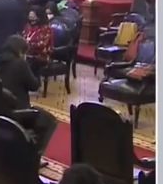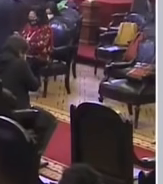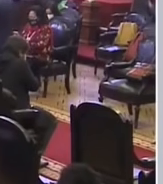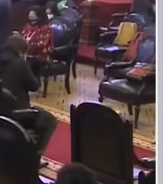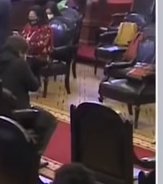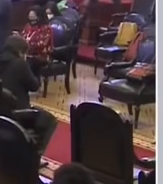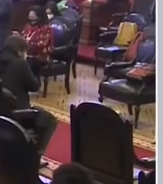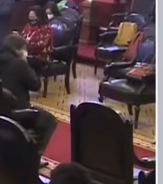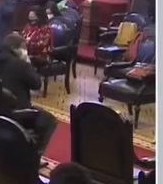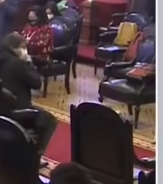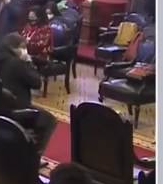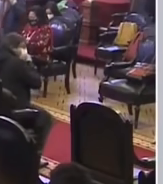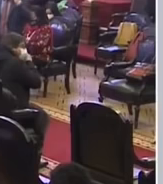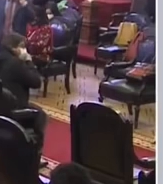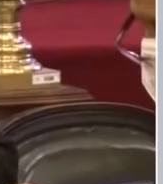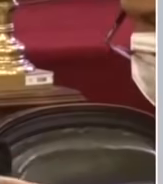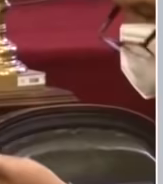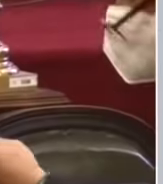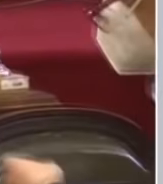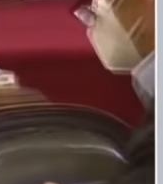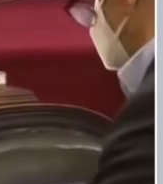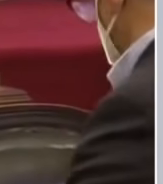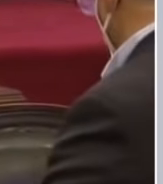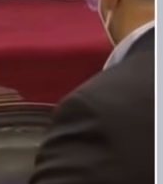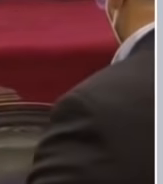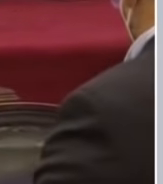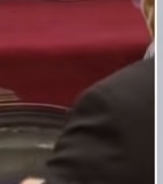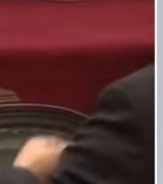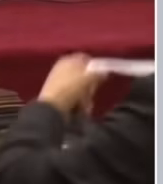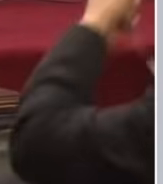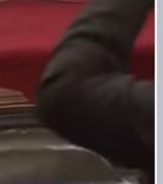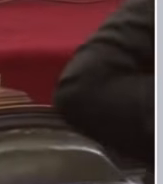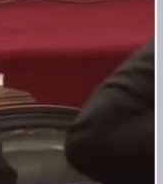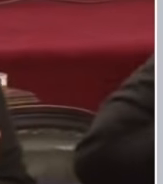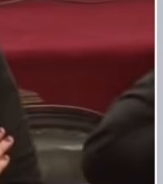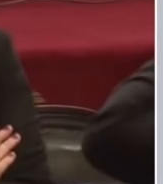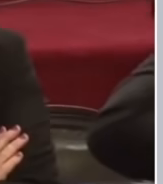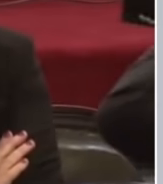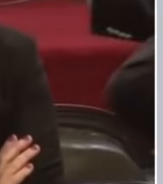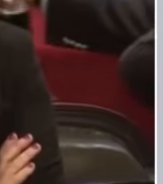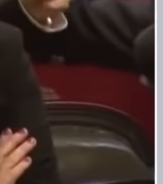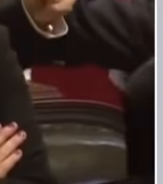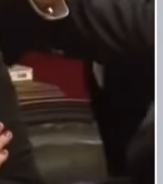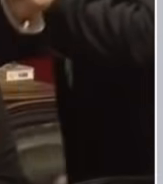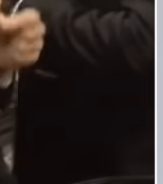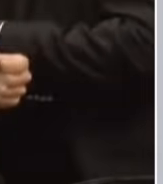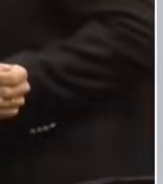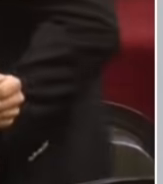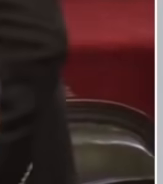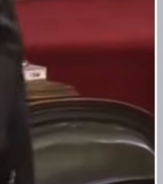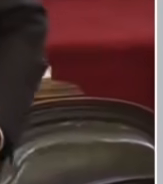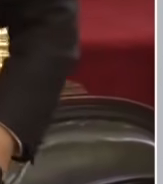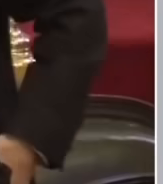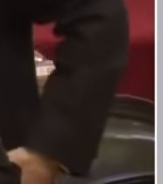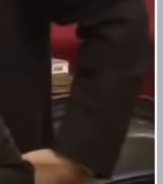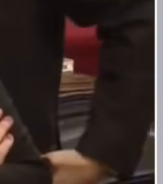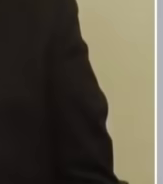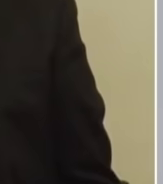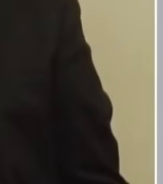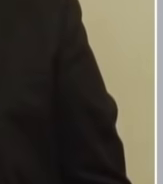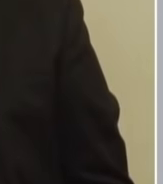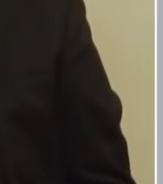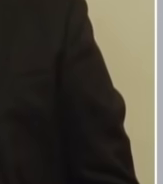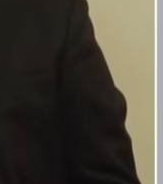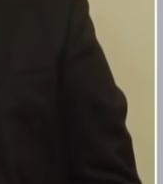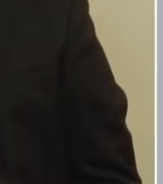dicho lo siguiente, que es este punto en particular, la situación de los que denominan presos políticos, del estallido social, de la revuelta y